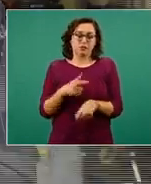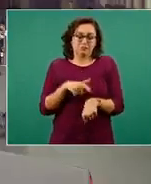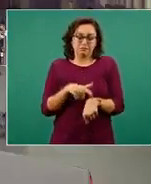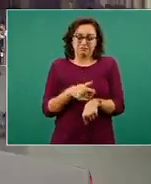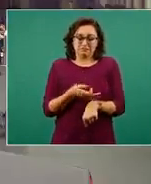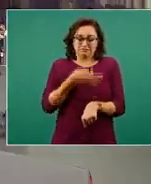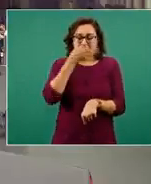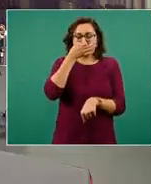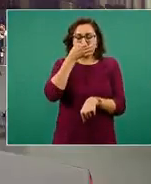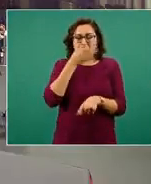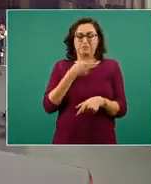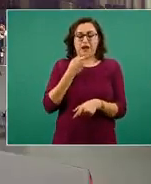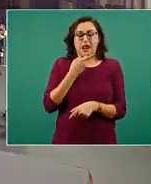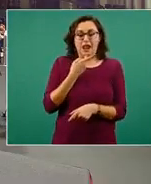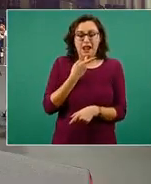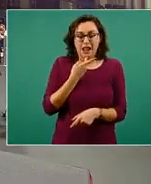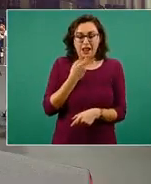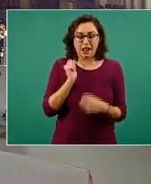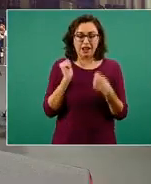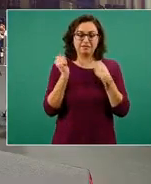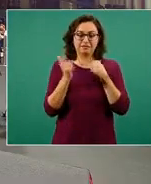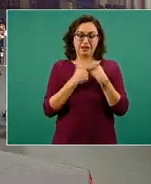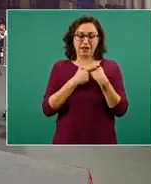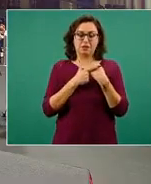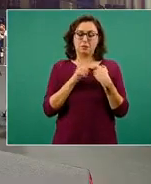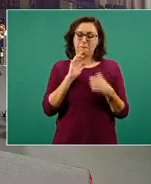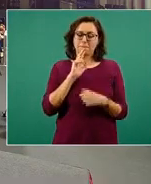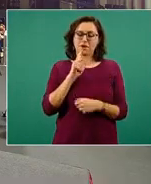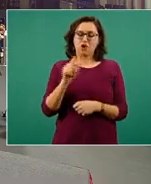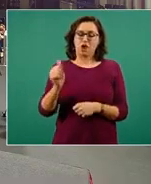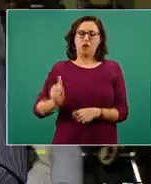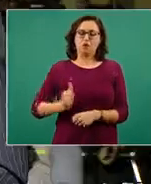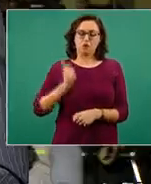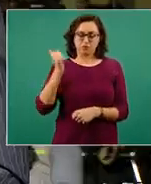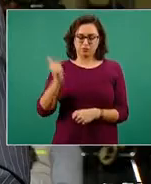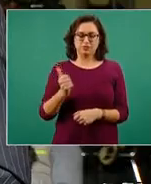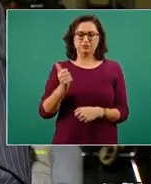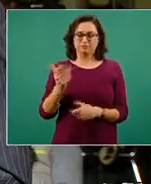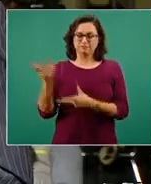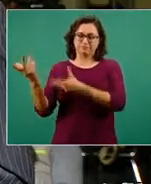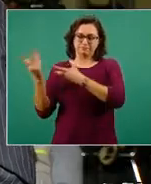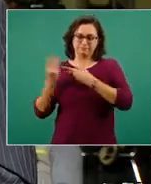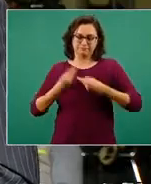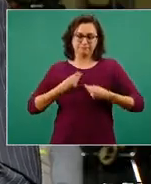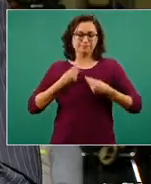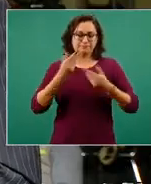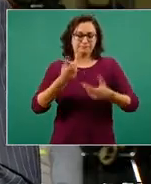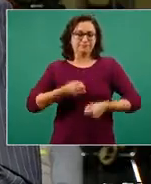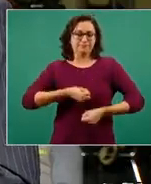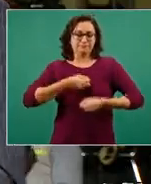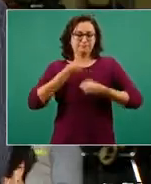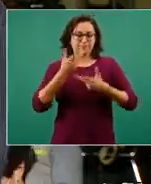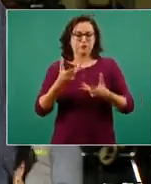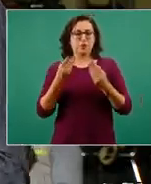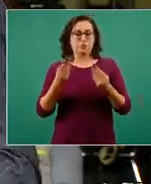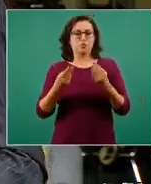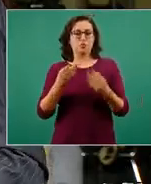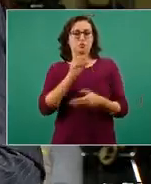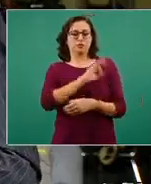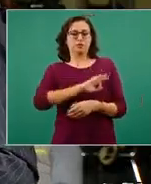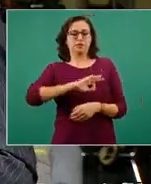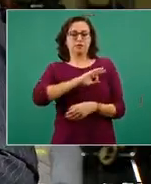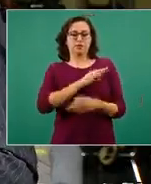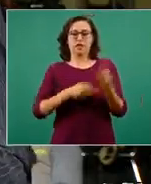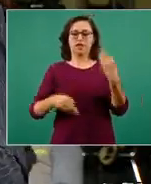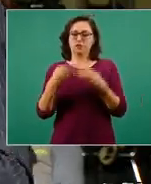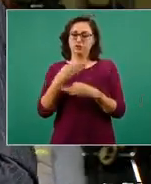para hablar algo en estos momentos, quiero expresar eso. También felicitarlas por las conferencias